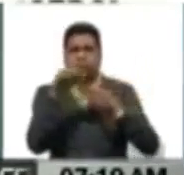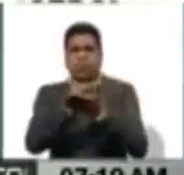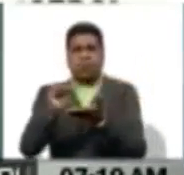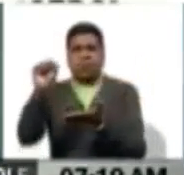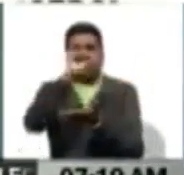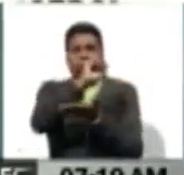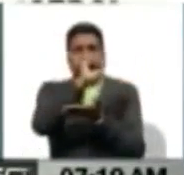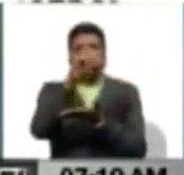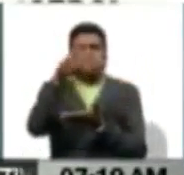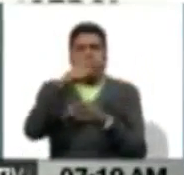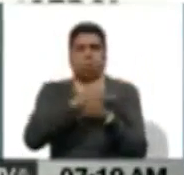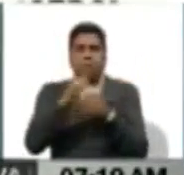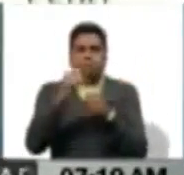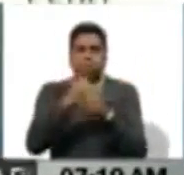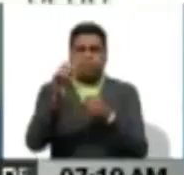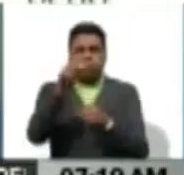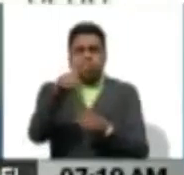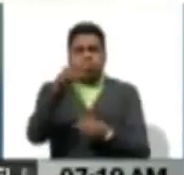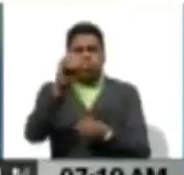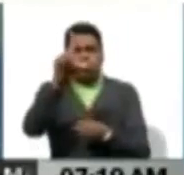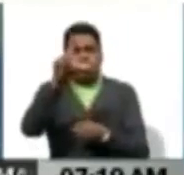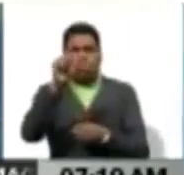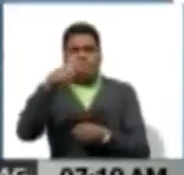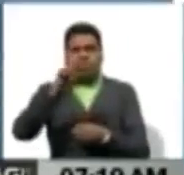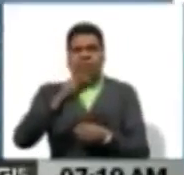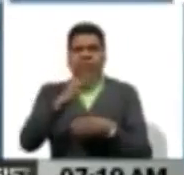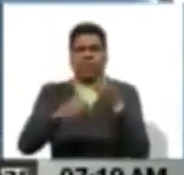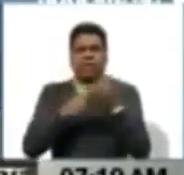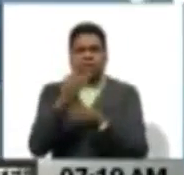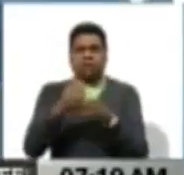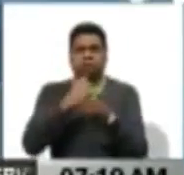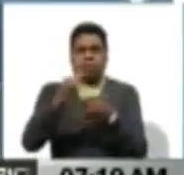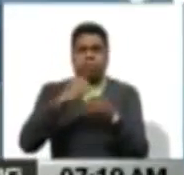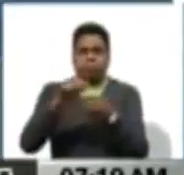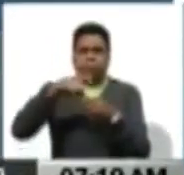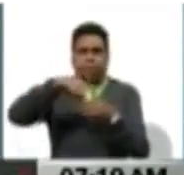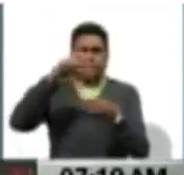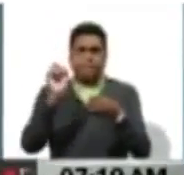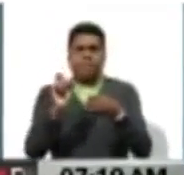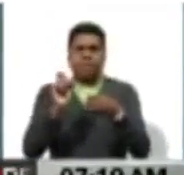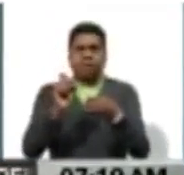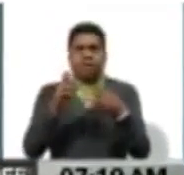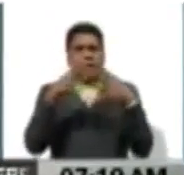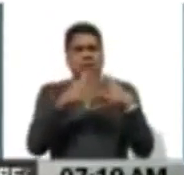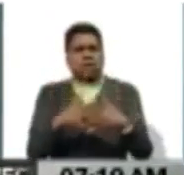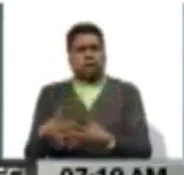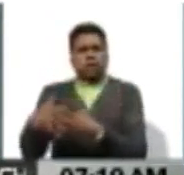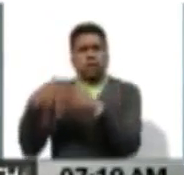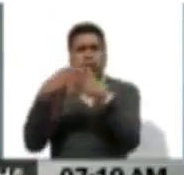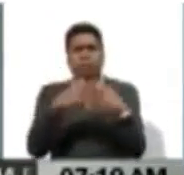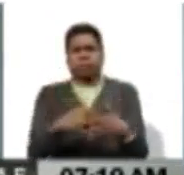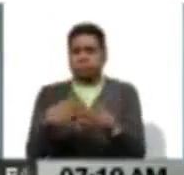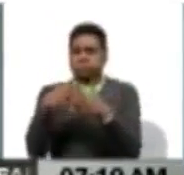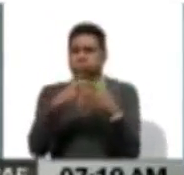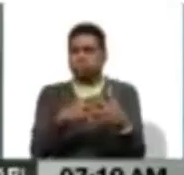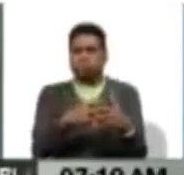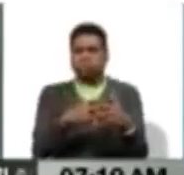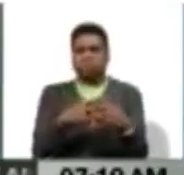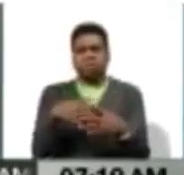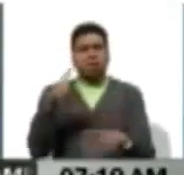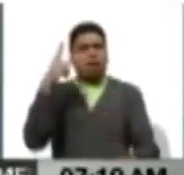Polar montó una planta de cervezas y malta en Estados Unidos. Entonces, habría que preguntarse